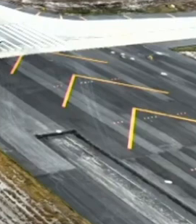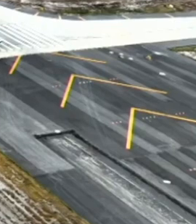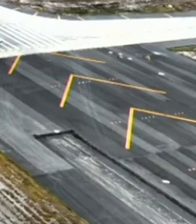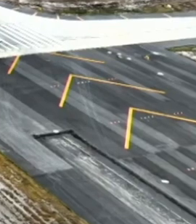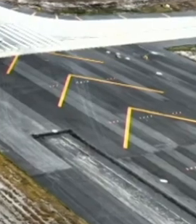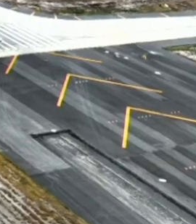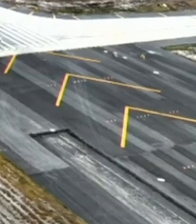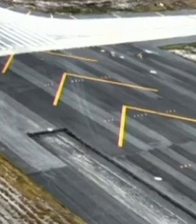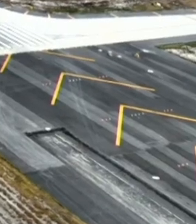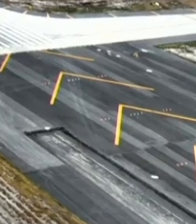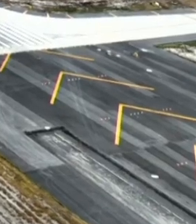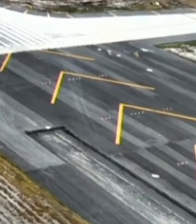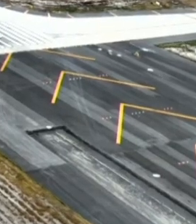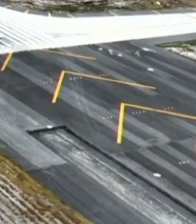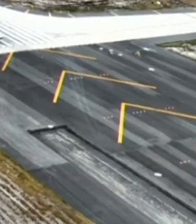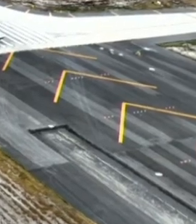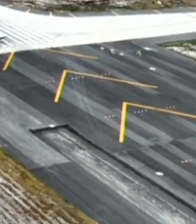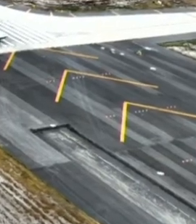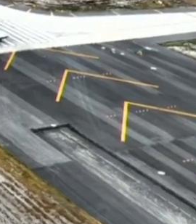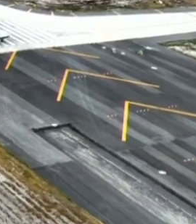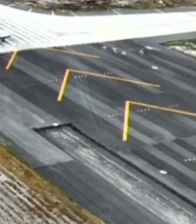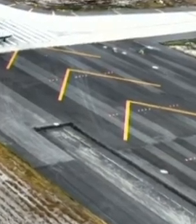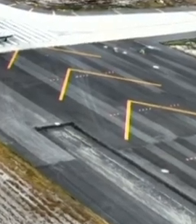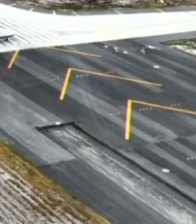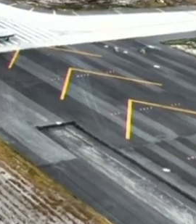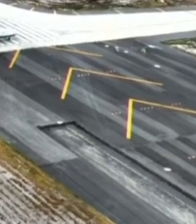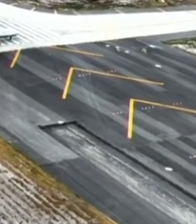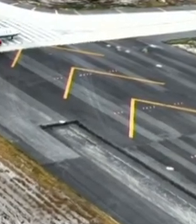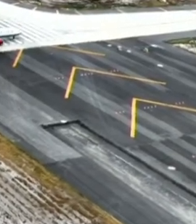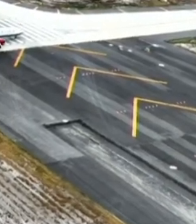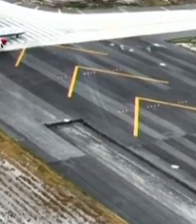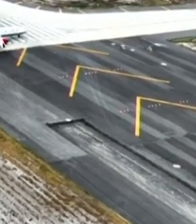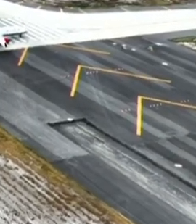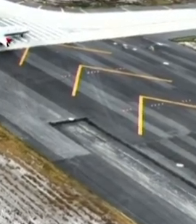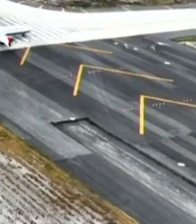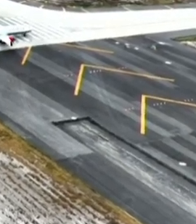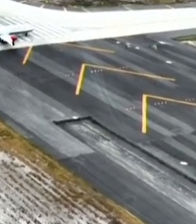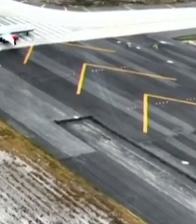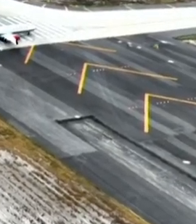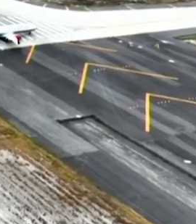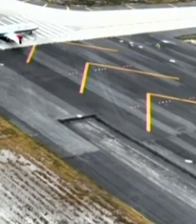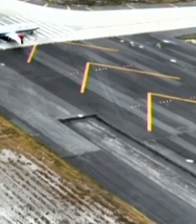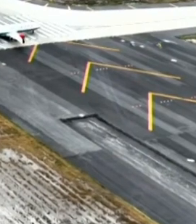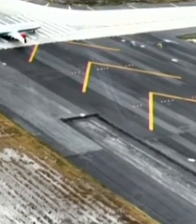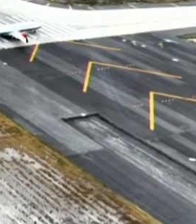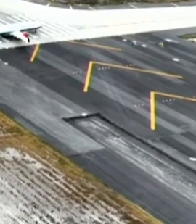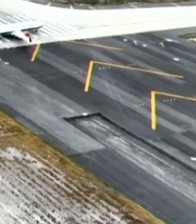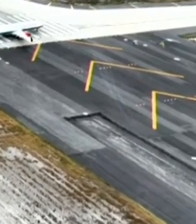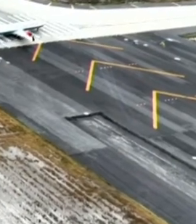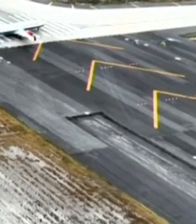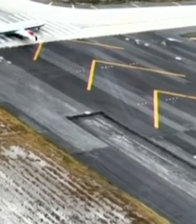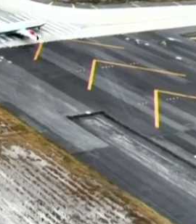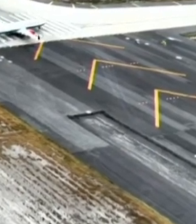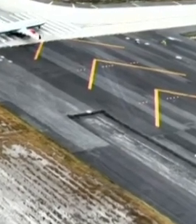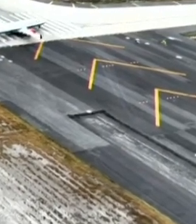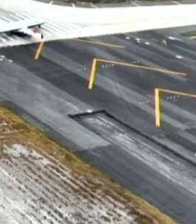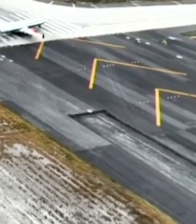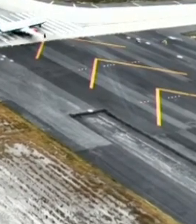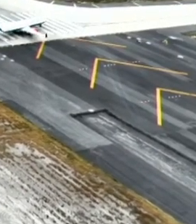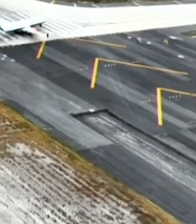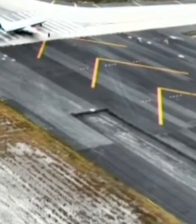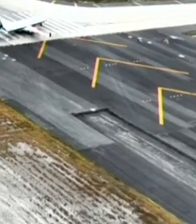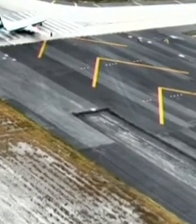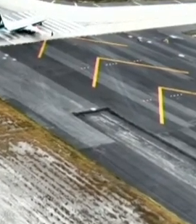está realizando la modernización de espacios aéreos más grande que haya tenido el país, lo que resulta